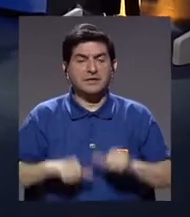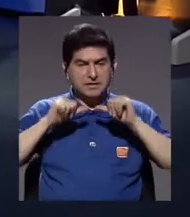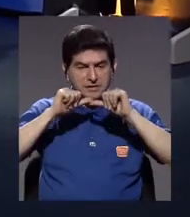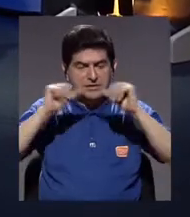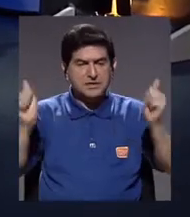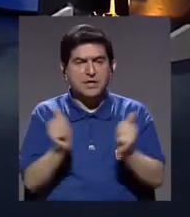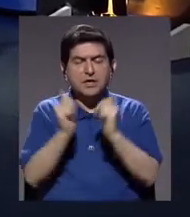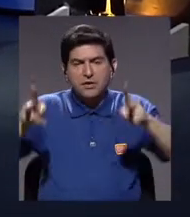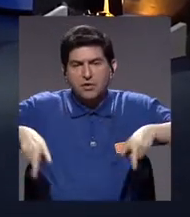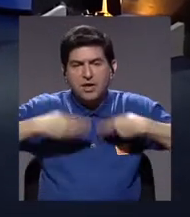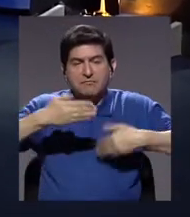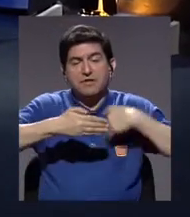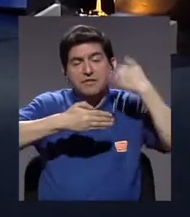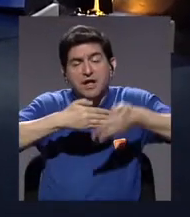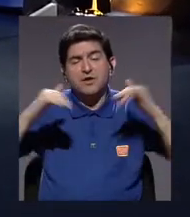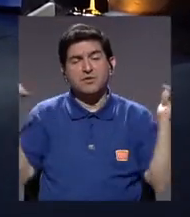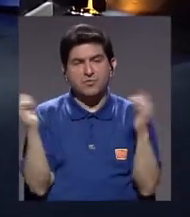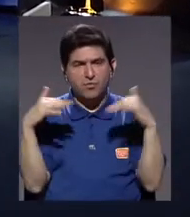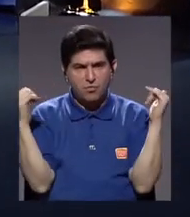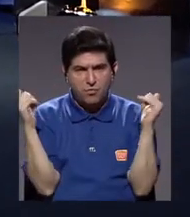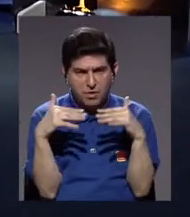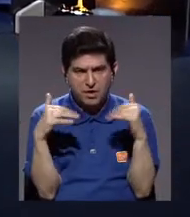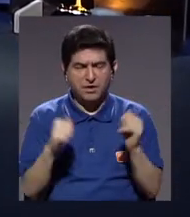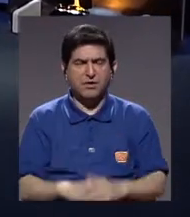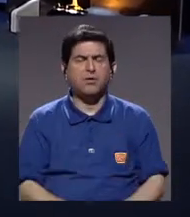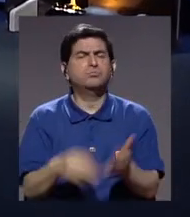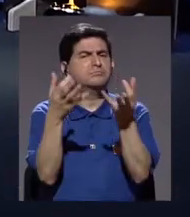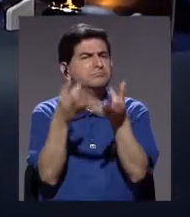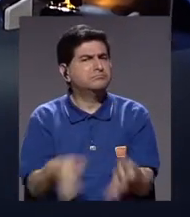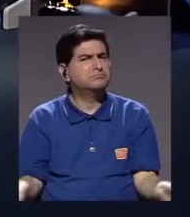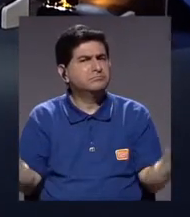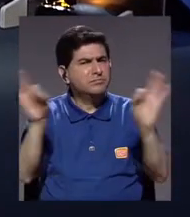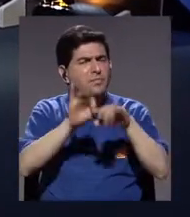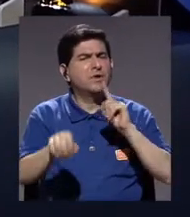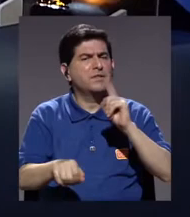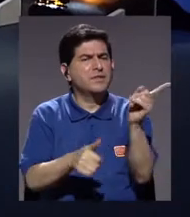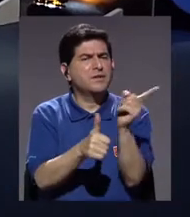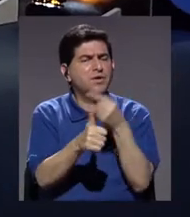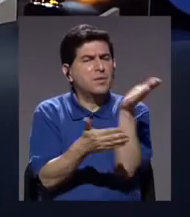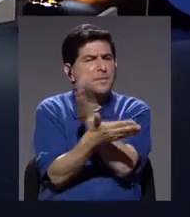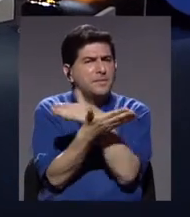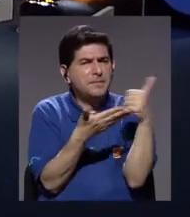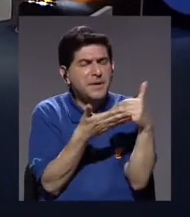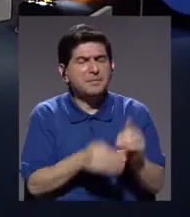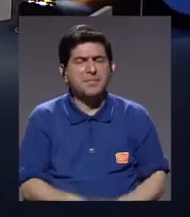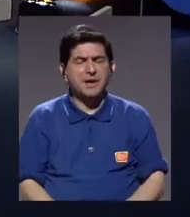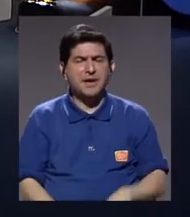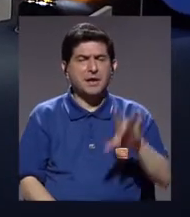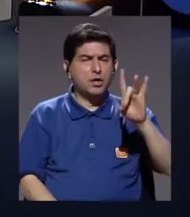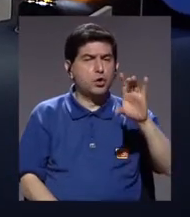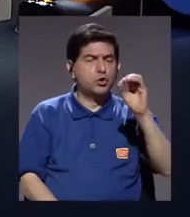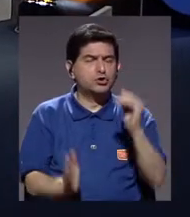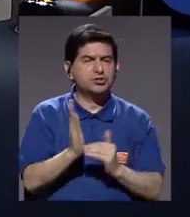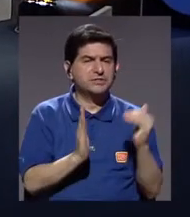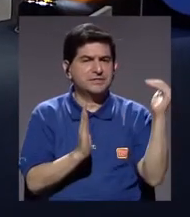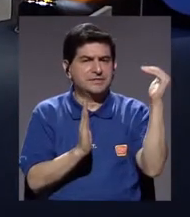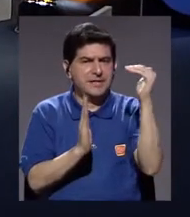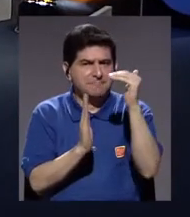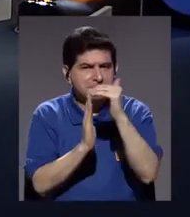vida detrás de la guerra. Y creo que un dato importante que mencionó en el primer bloque sobre los 80